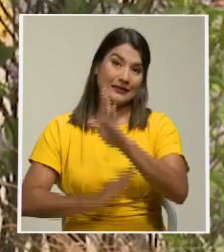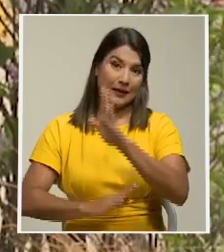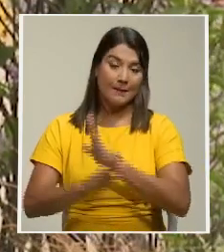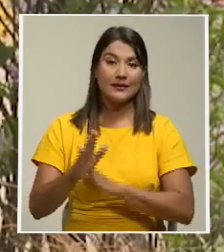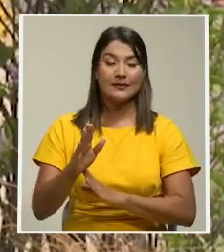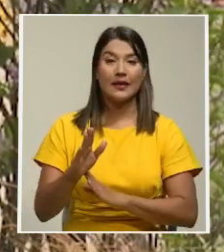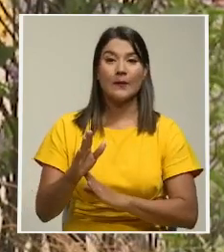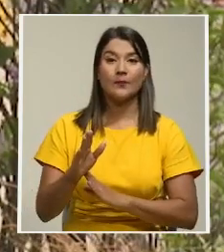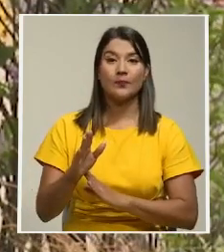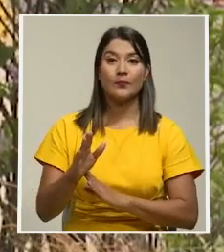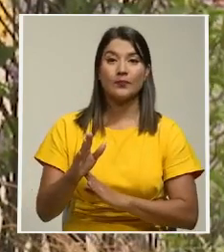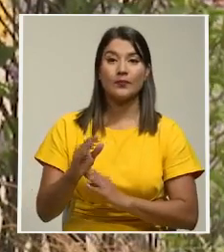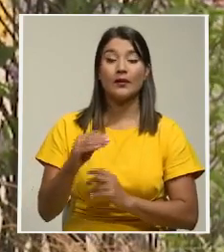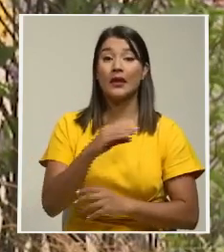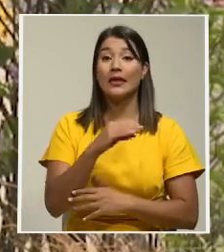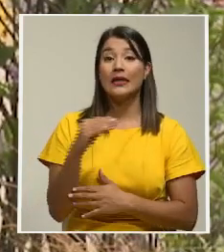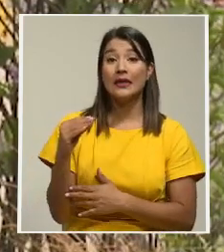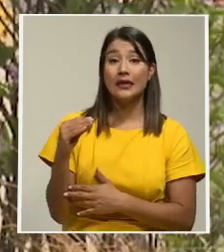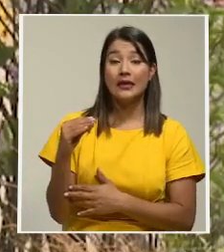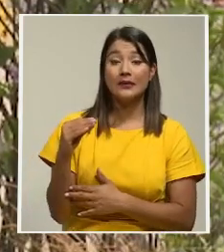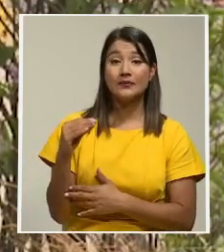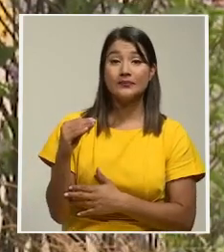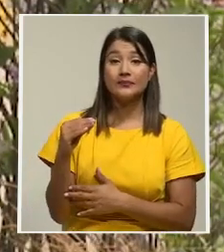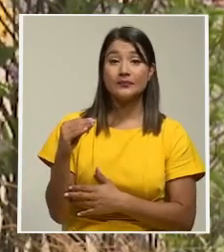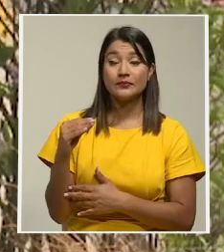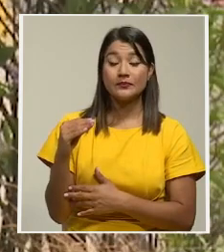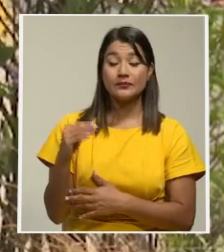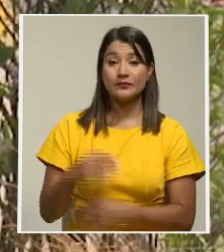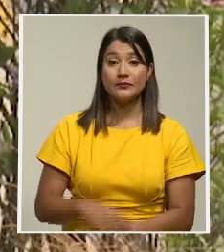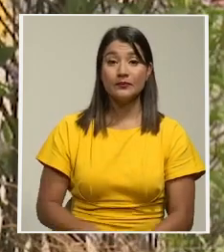palabra, y